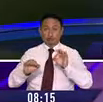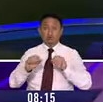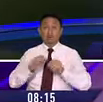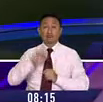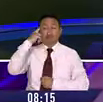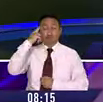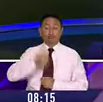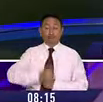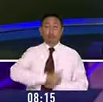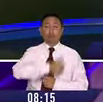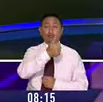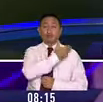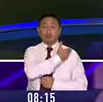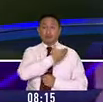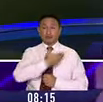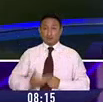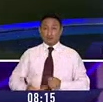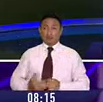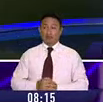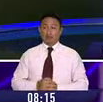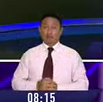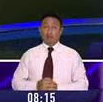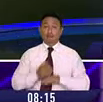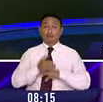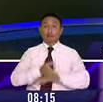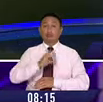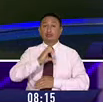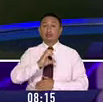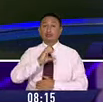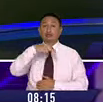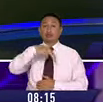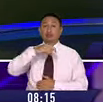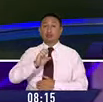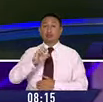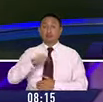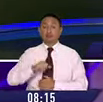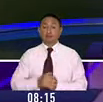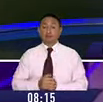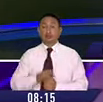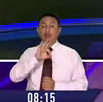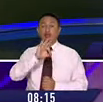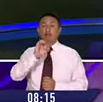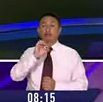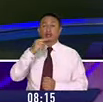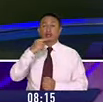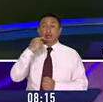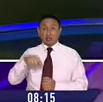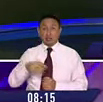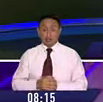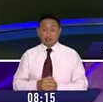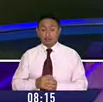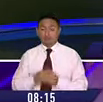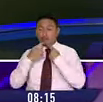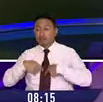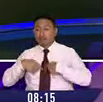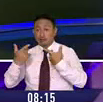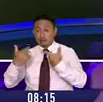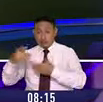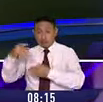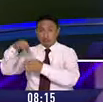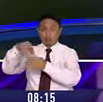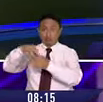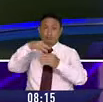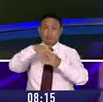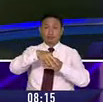del Legislativo, y de ahí el Consejo Nacional Electoral tiene 90 días para convocar a elecciones.